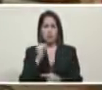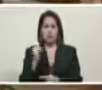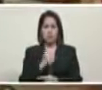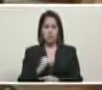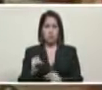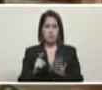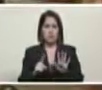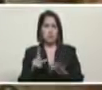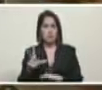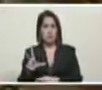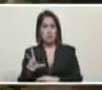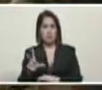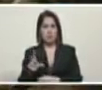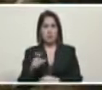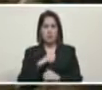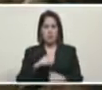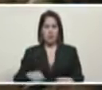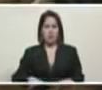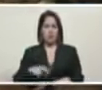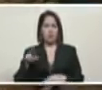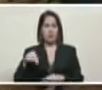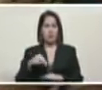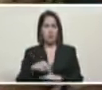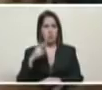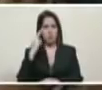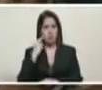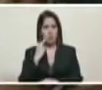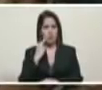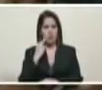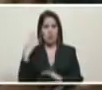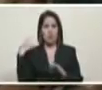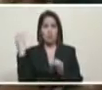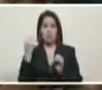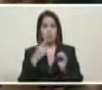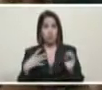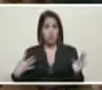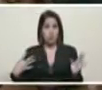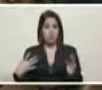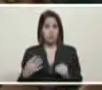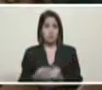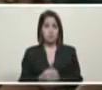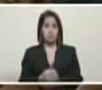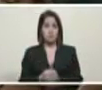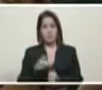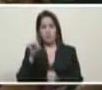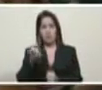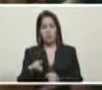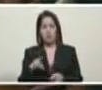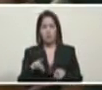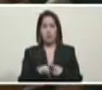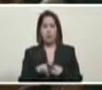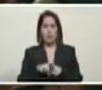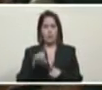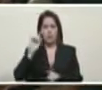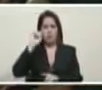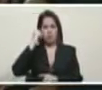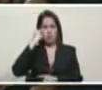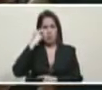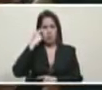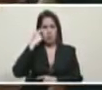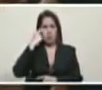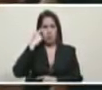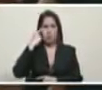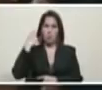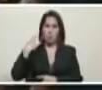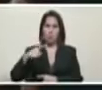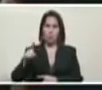Guardia Nacional Bolivariana en Puerto Ayacucho, estado Amazonas. Igualmente recordamos el sargento